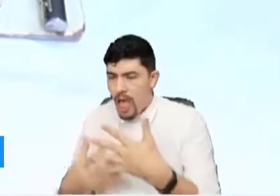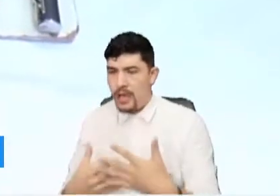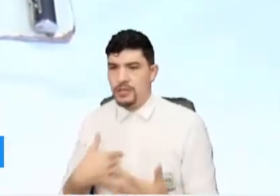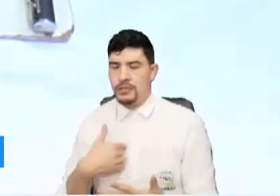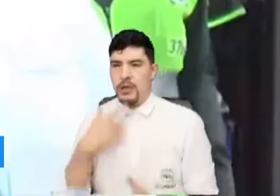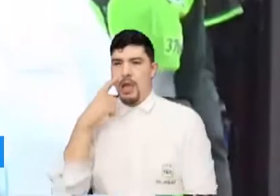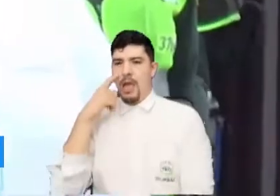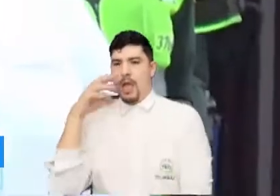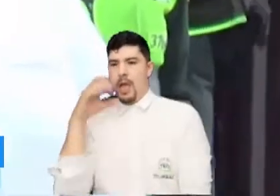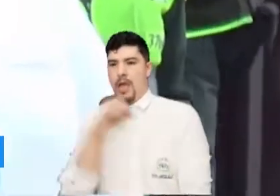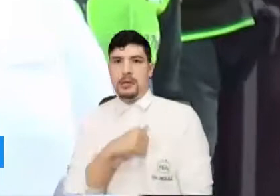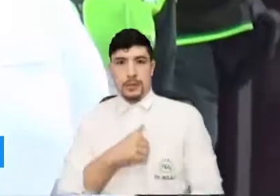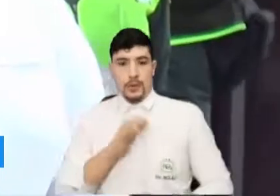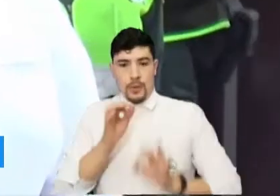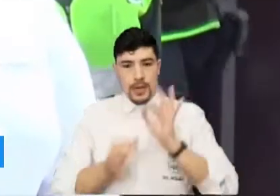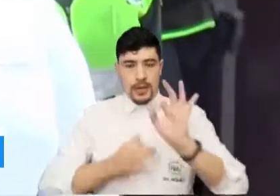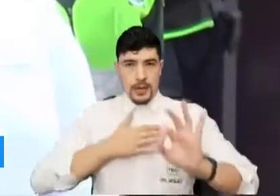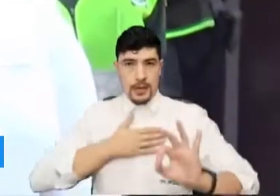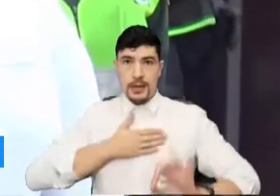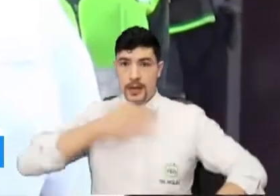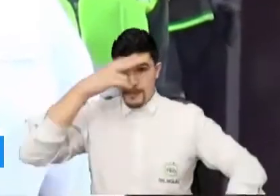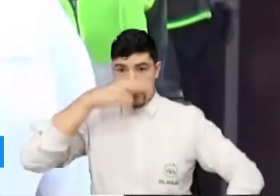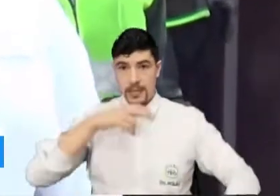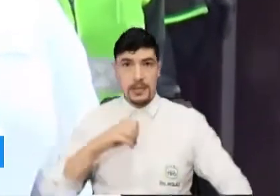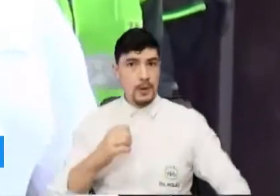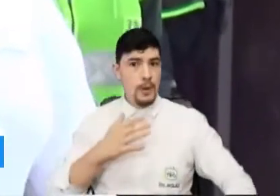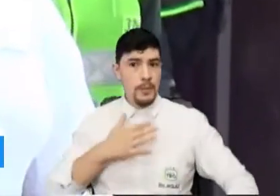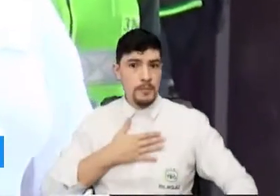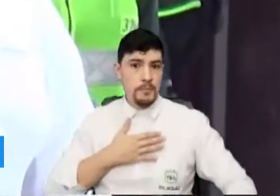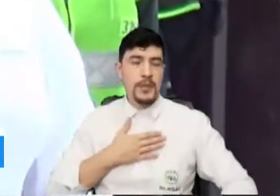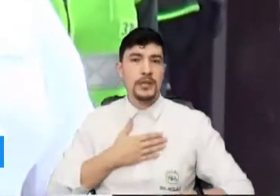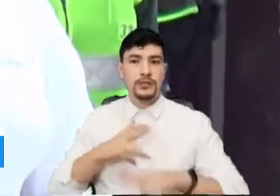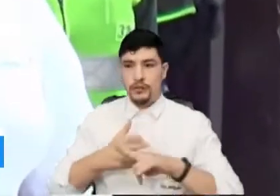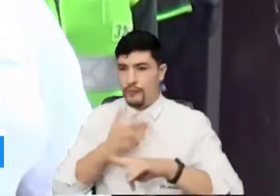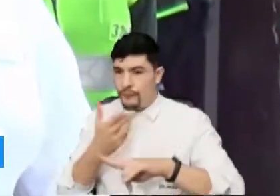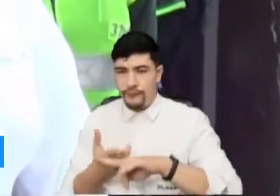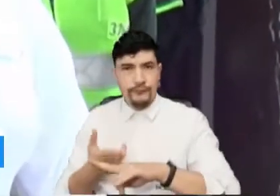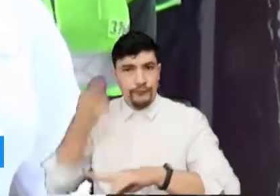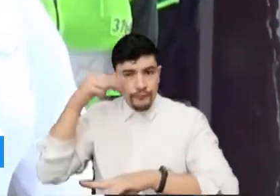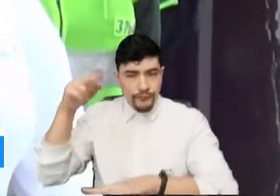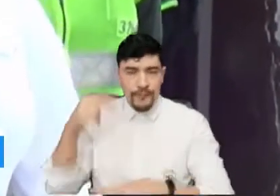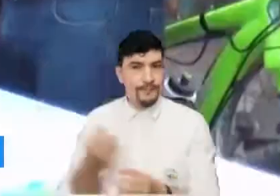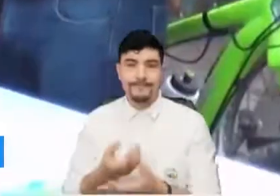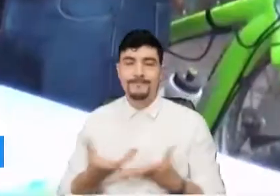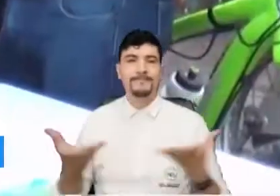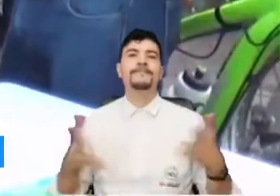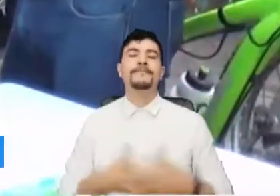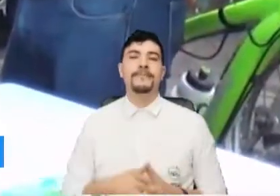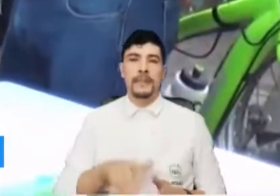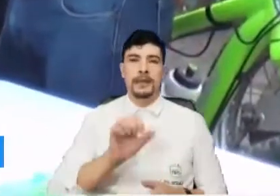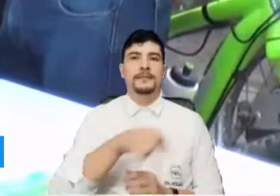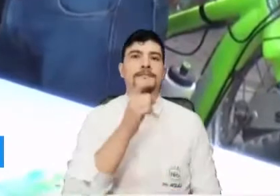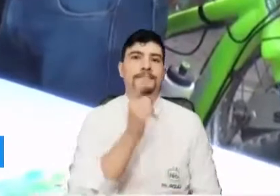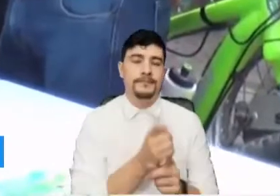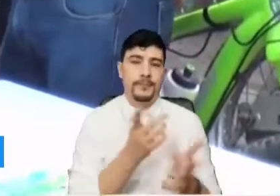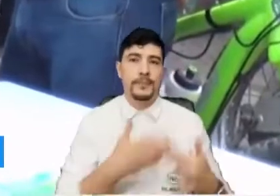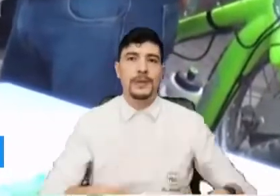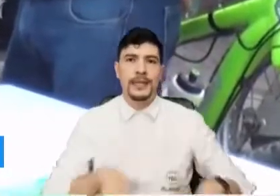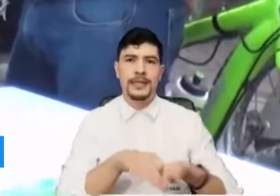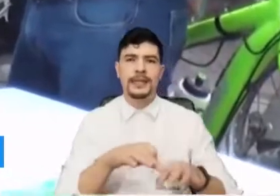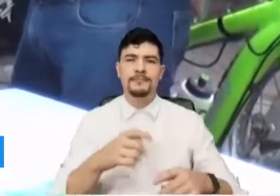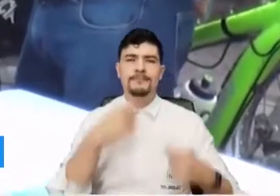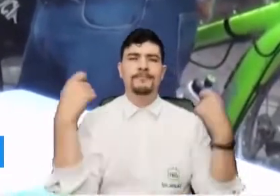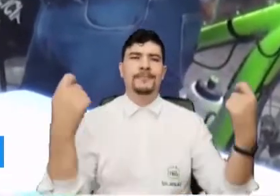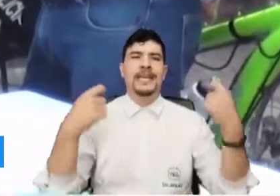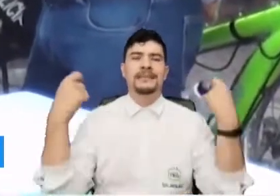cuidar a mi chico. Dicha actividad preventiva cuenta con el apoyo de la administración municipal, especialmente en el llamado que se hace para evitar que